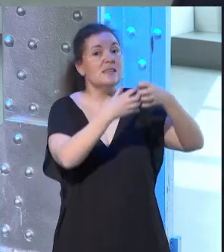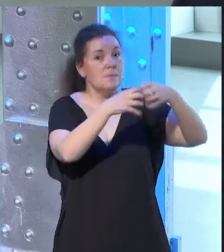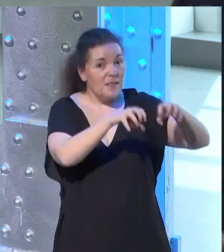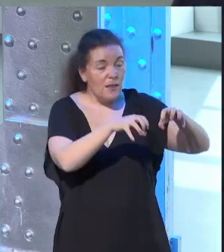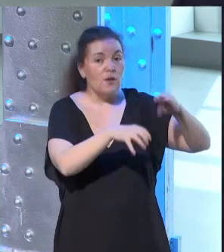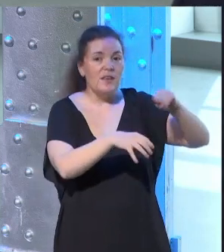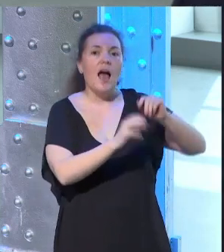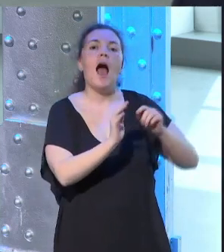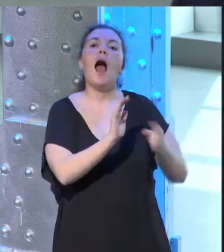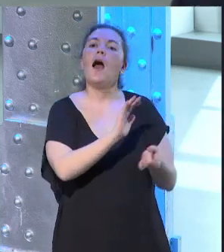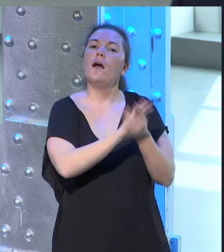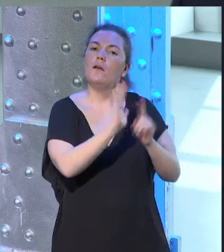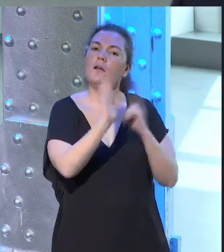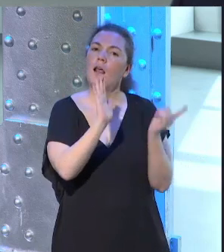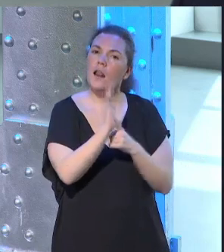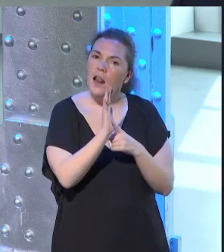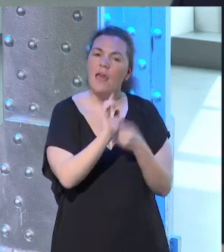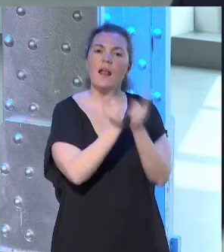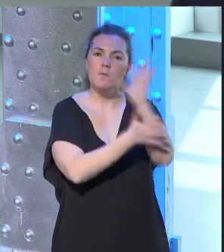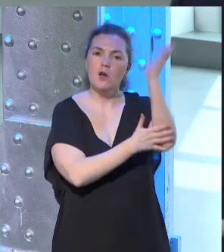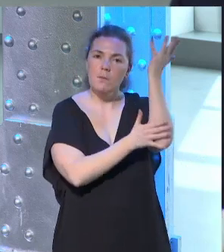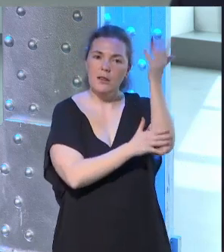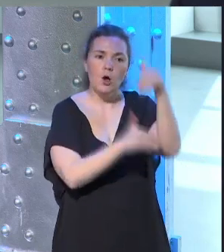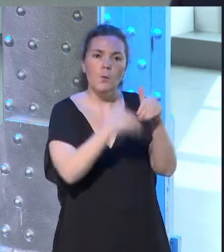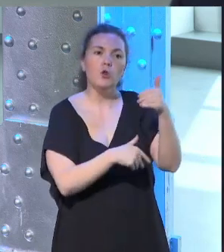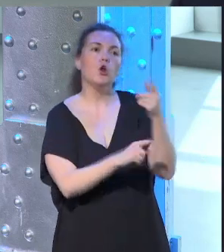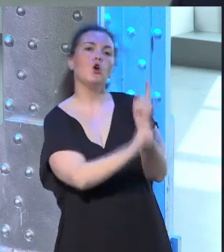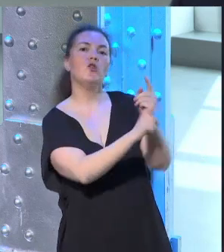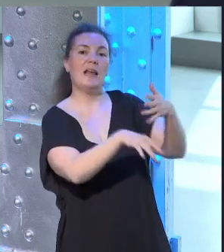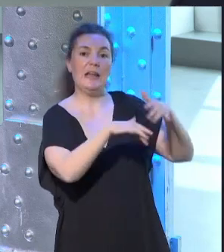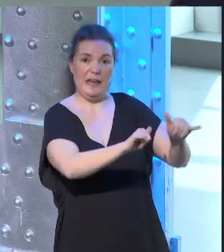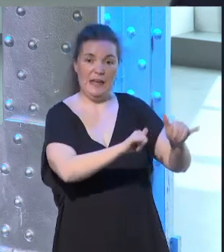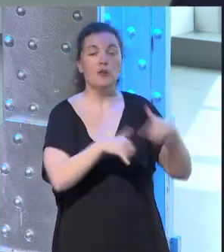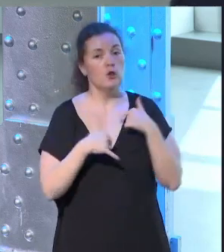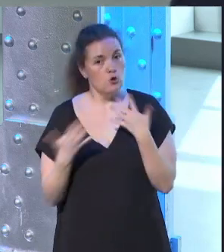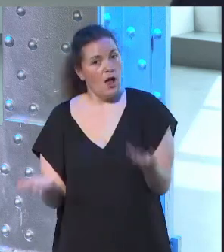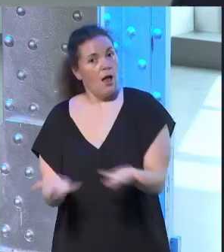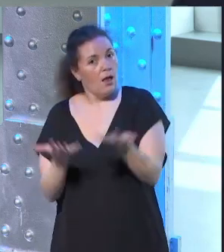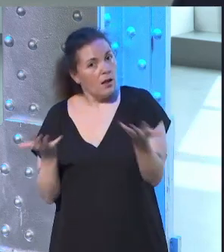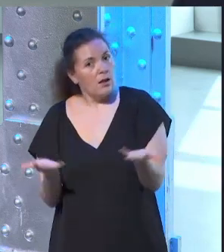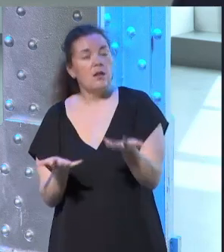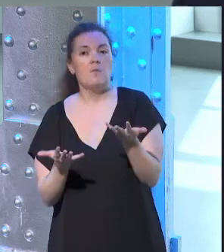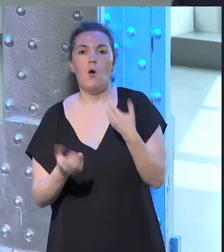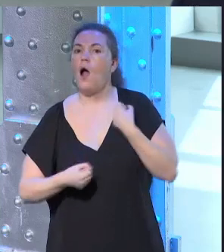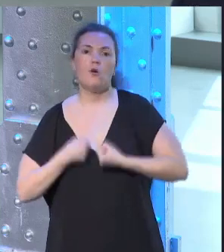de cambio climático sin ningún voto en contra. Quiero decir que animo a los representantes a que